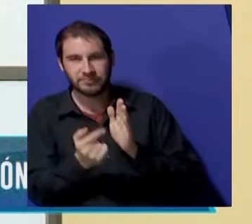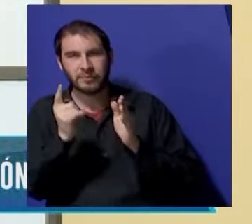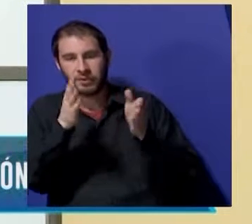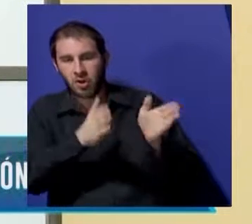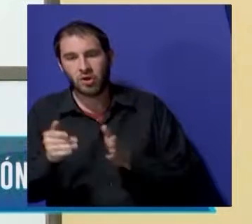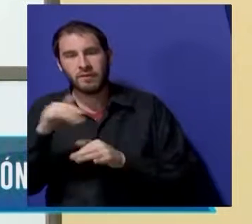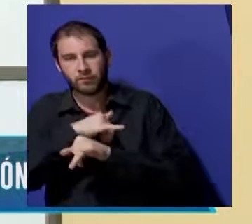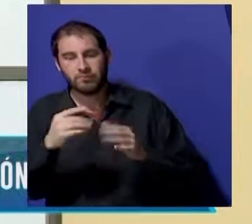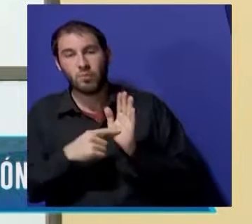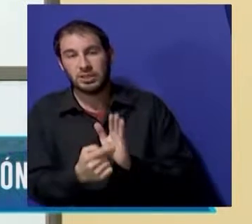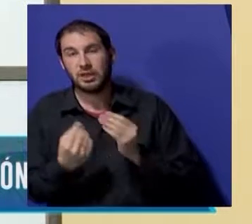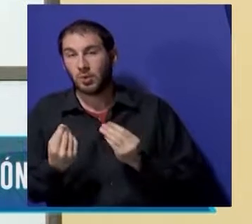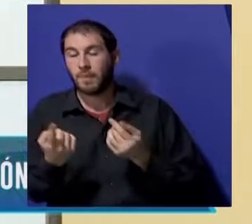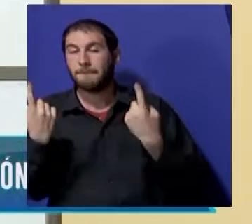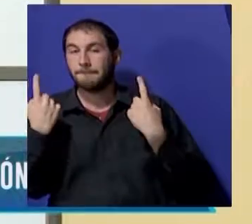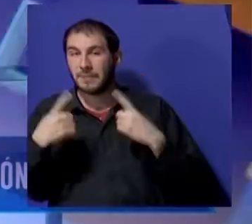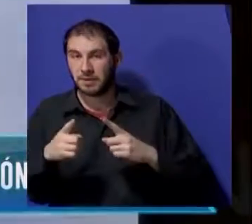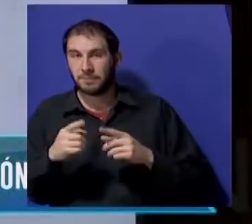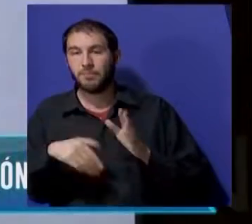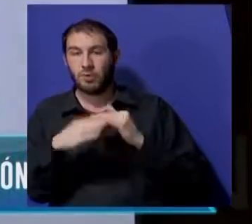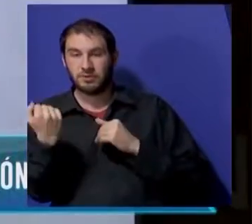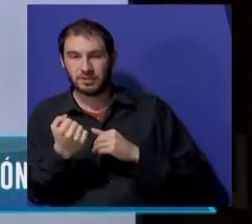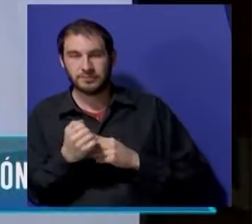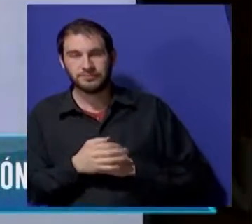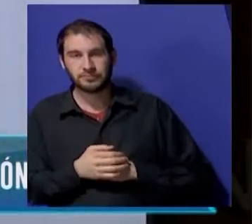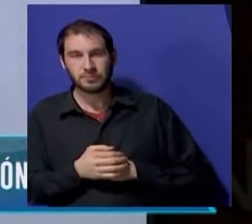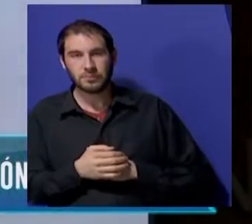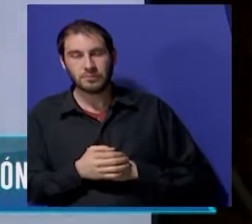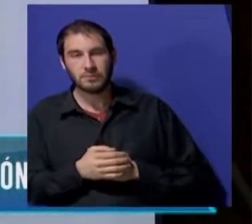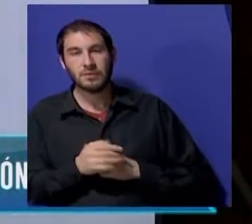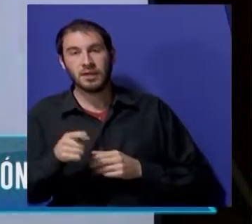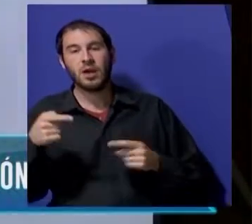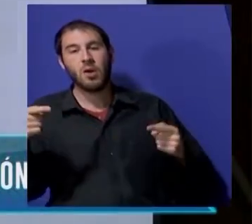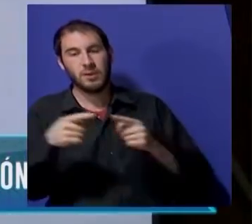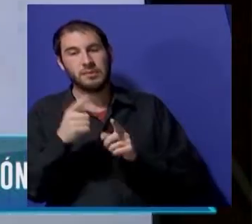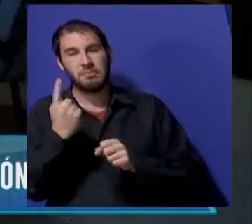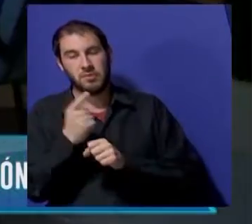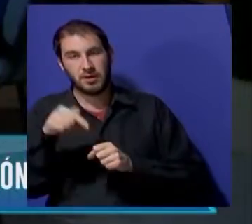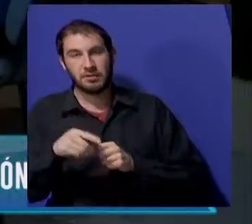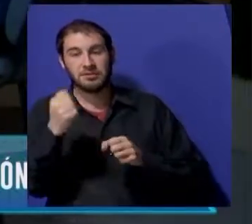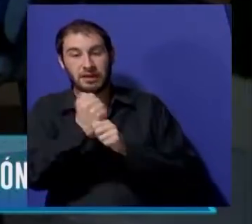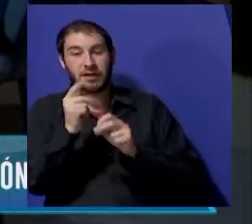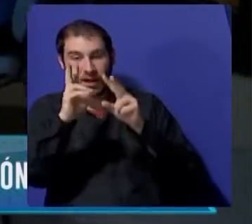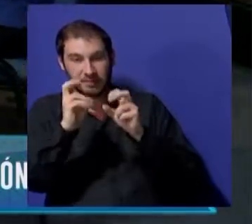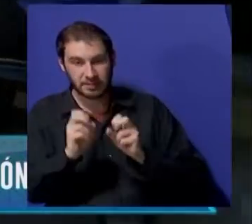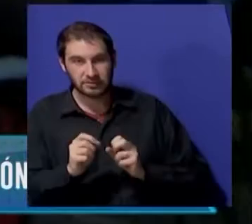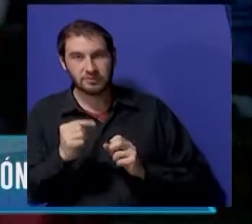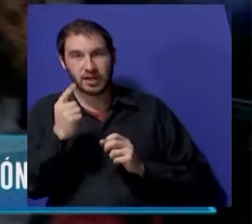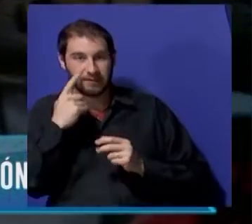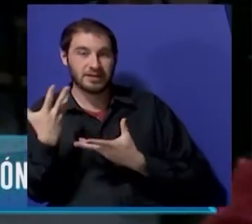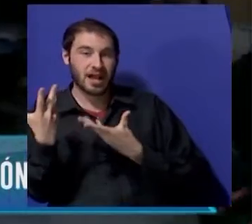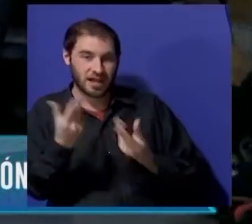esa información, pero básicamente, y de hecho un poco es lo que el desafío es trabajar sobre investigaciones que te